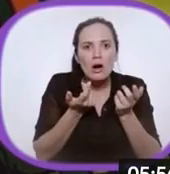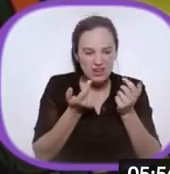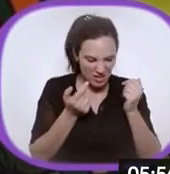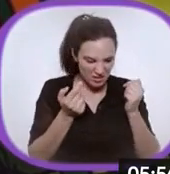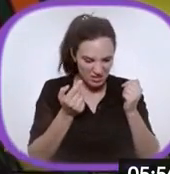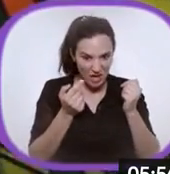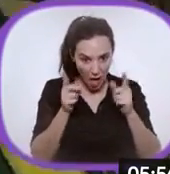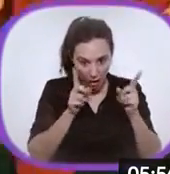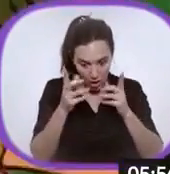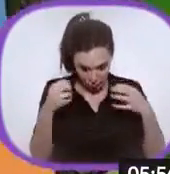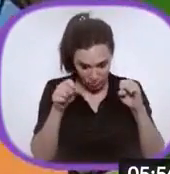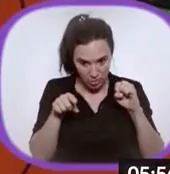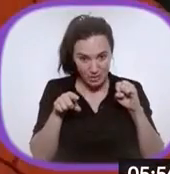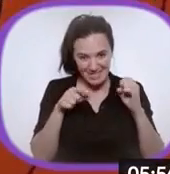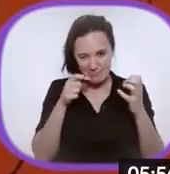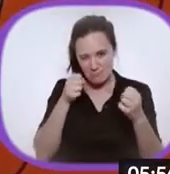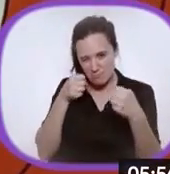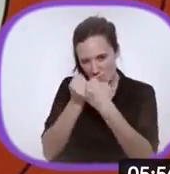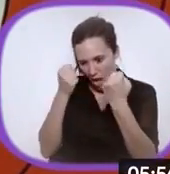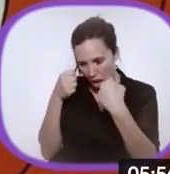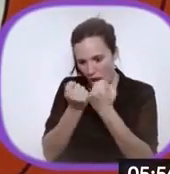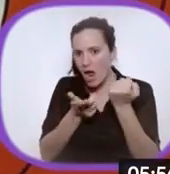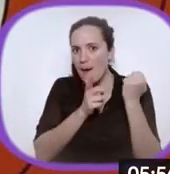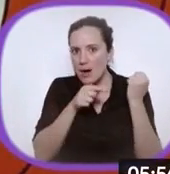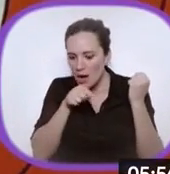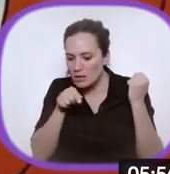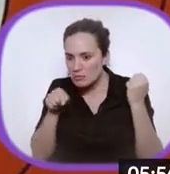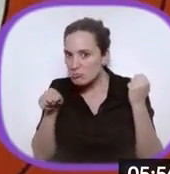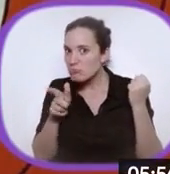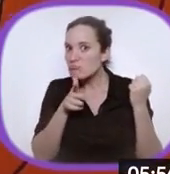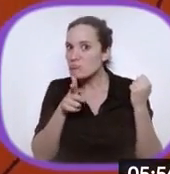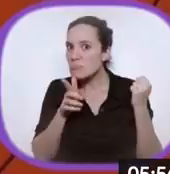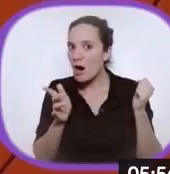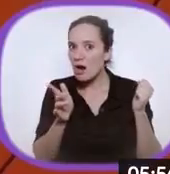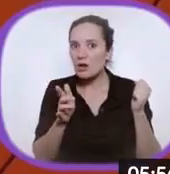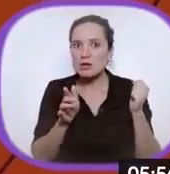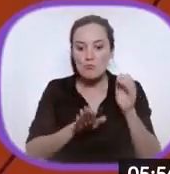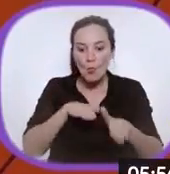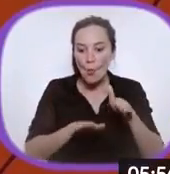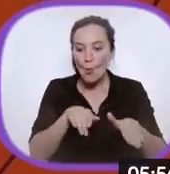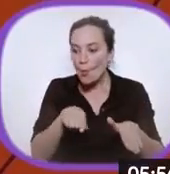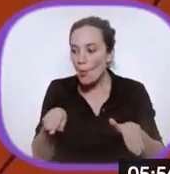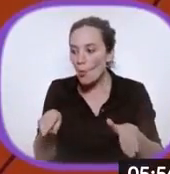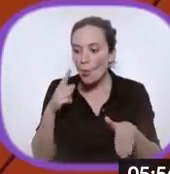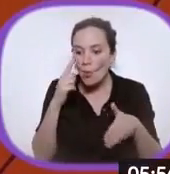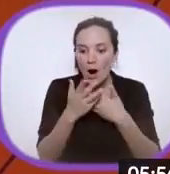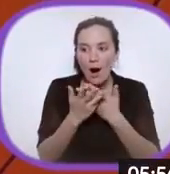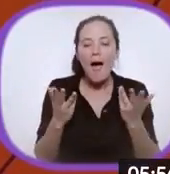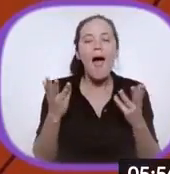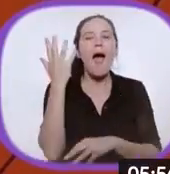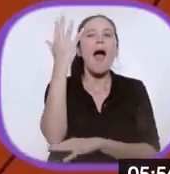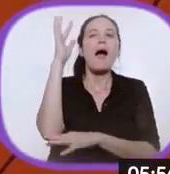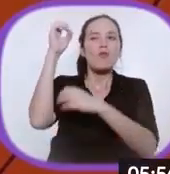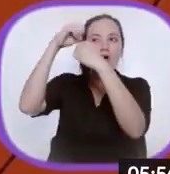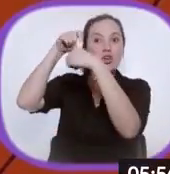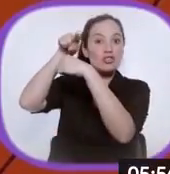Aquí hay señales de lucha, capitán. ¿De lucha? ¿Tornasol en una pelea? El intruso debió estar oculto en el árbol. Cuando vio